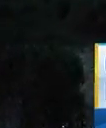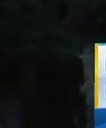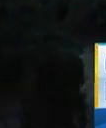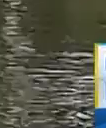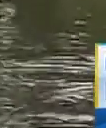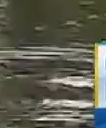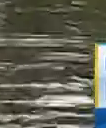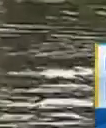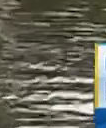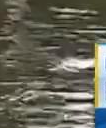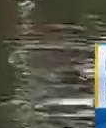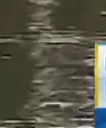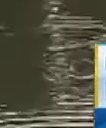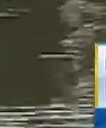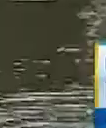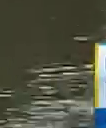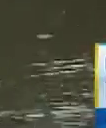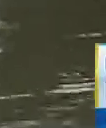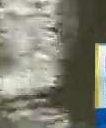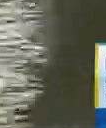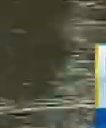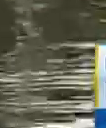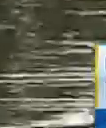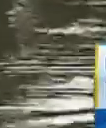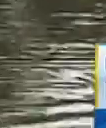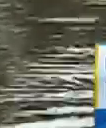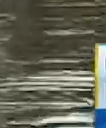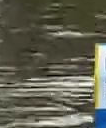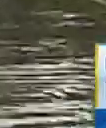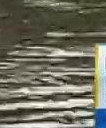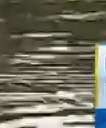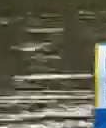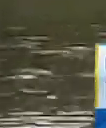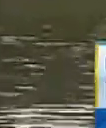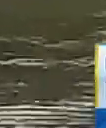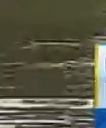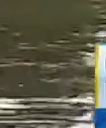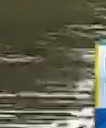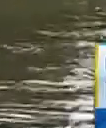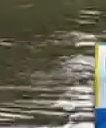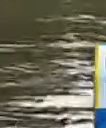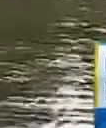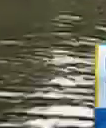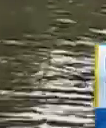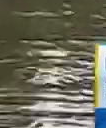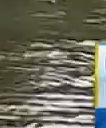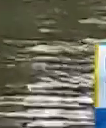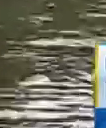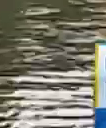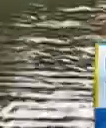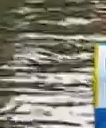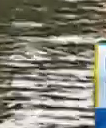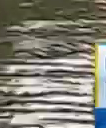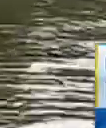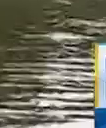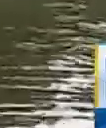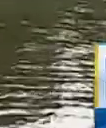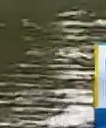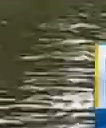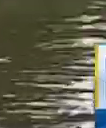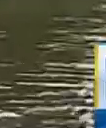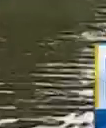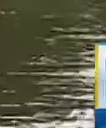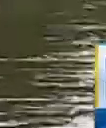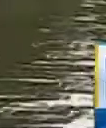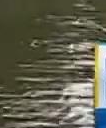para vivir paso a paso, metro a metro, el pedaleo que lo lleva adelante Ecuavisa, siempre junto a la comunidad.